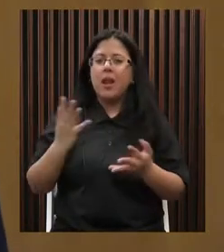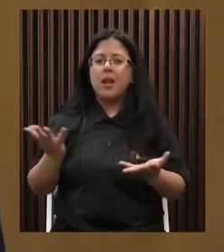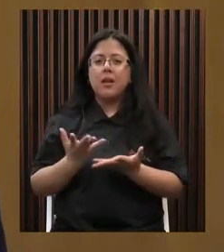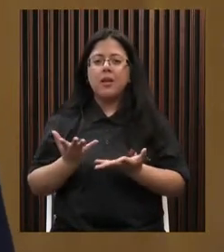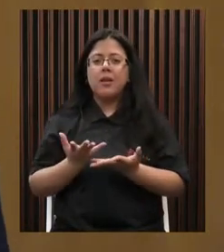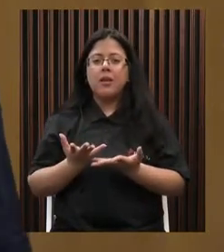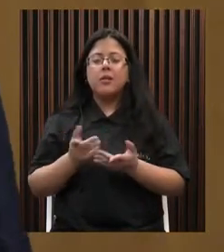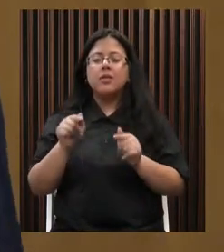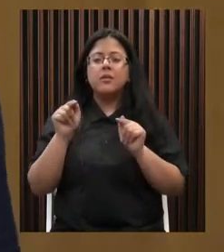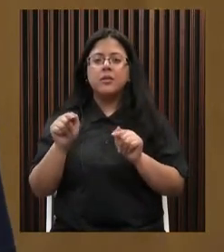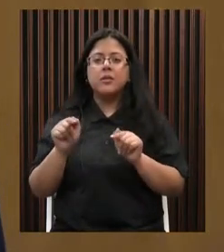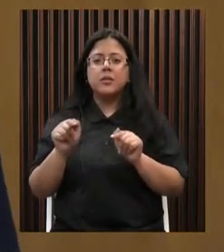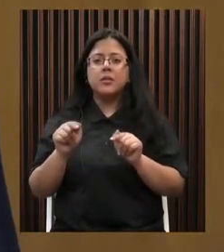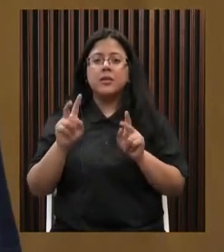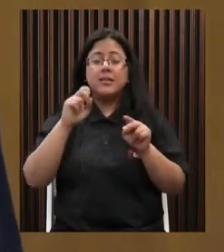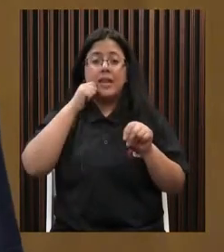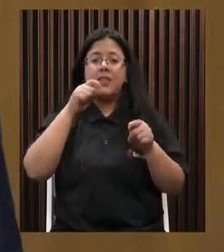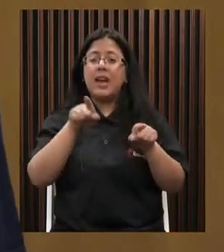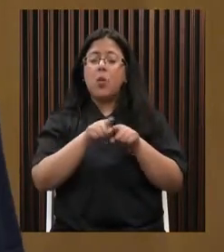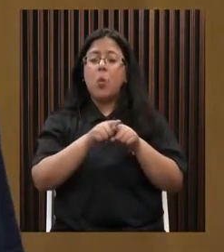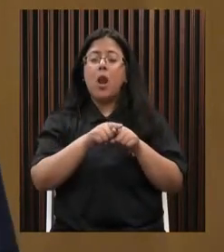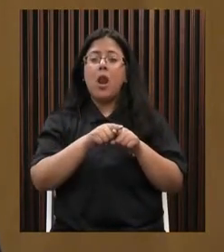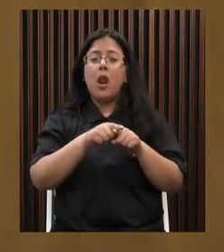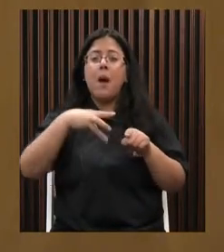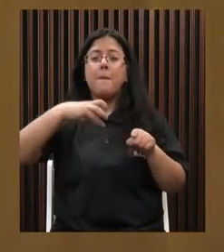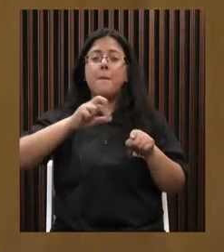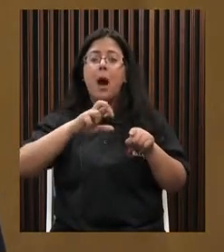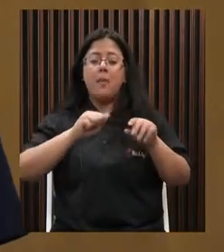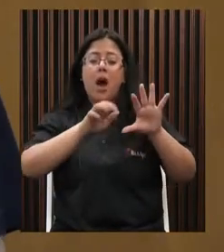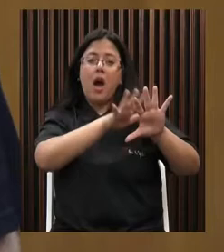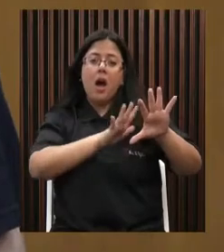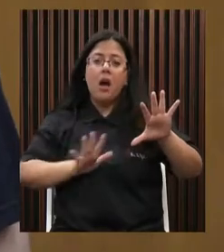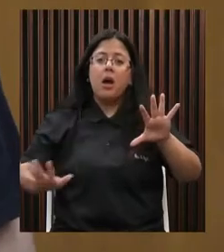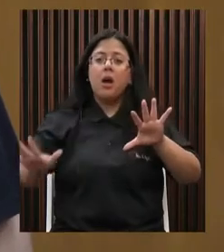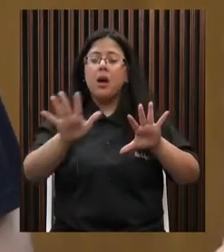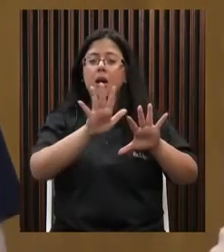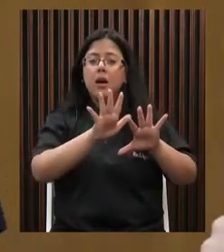era este mapa que se llama,